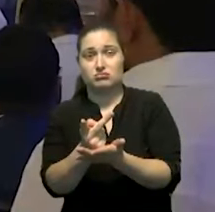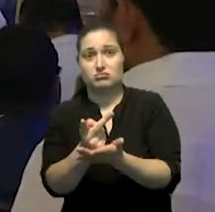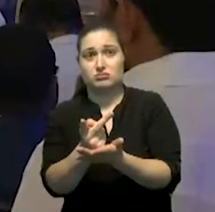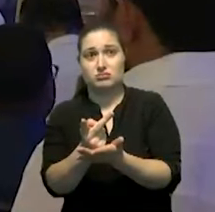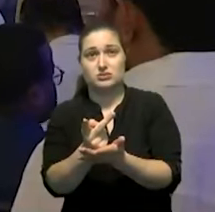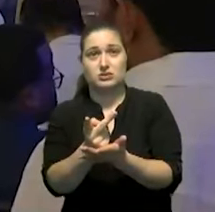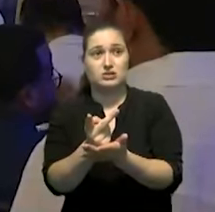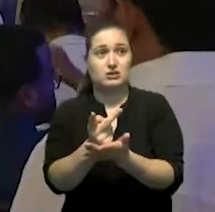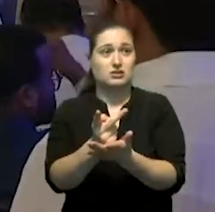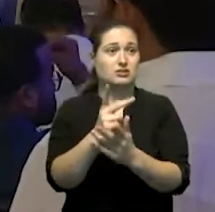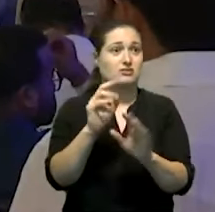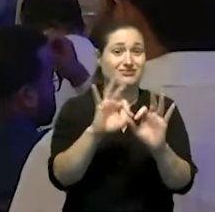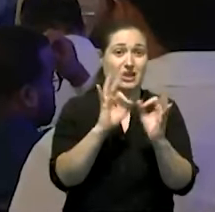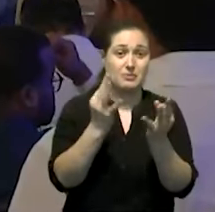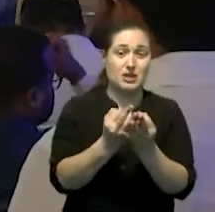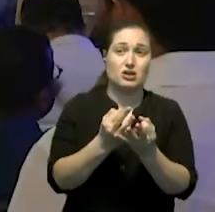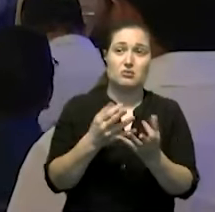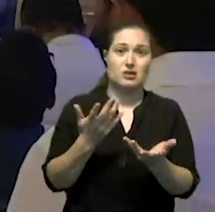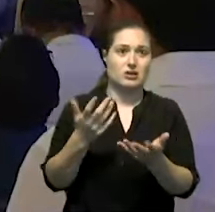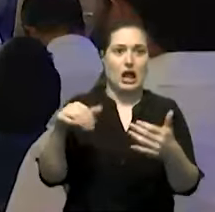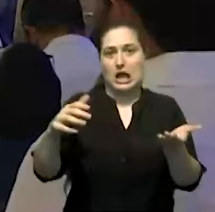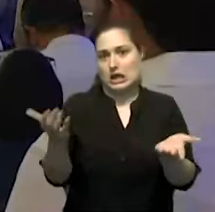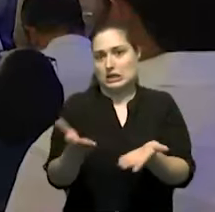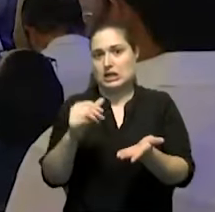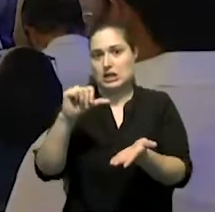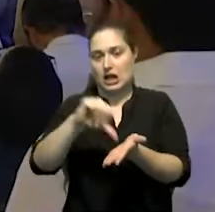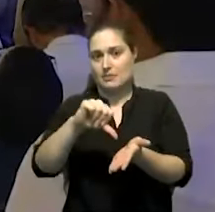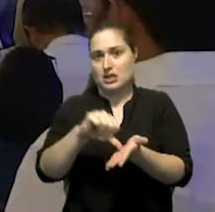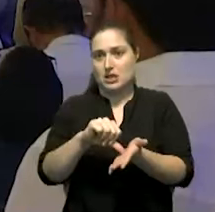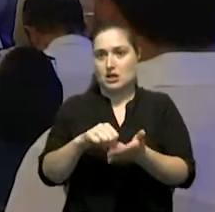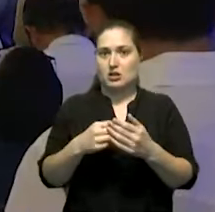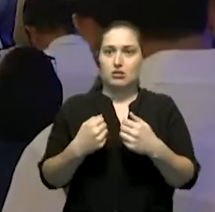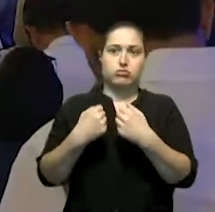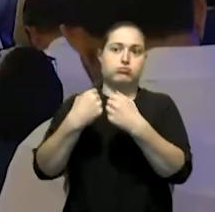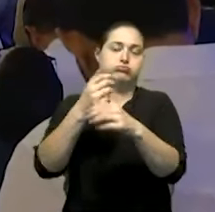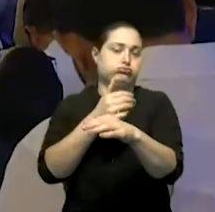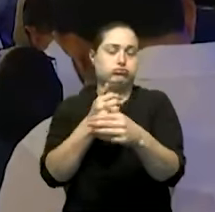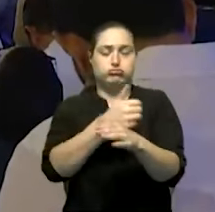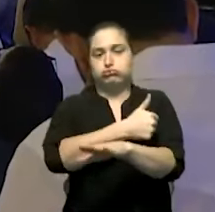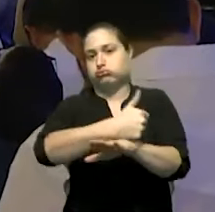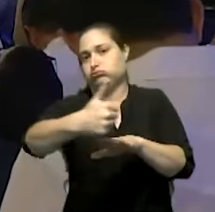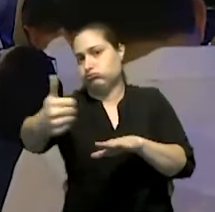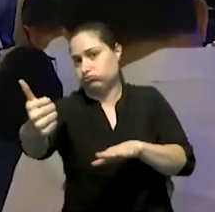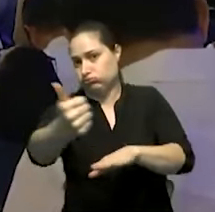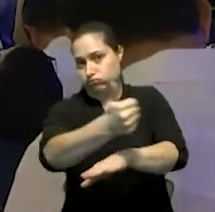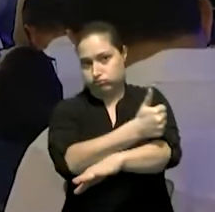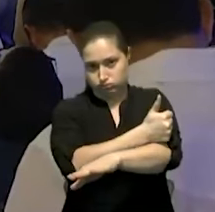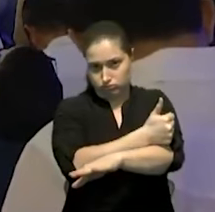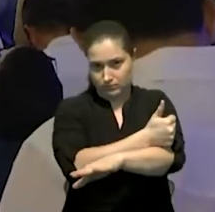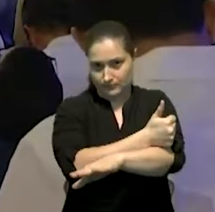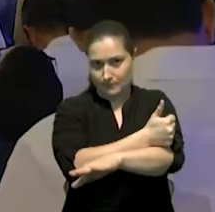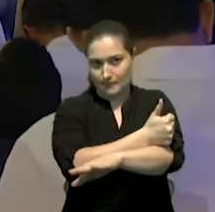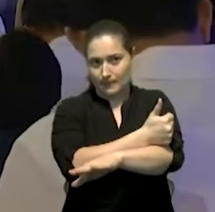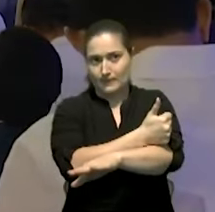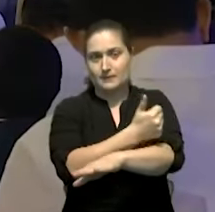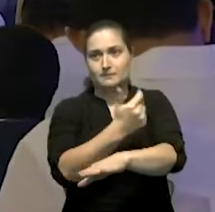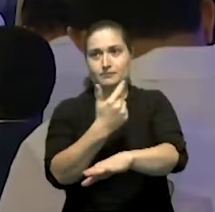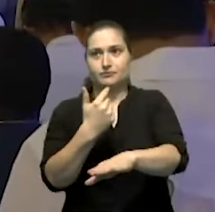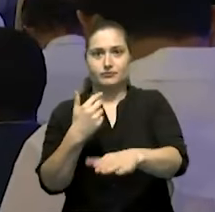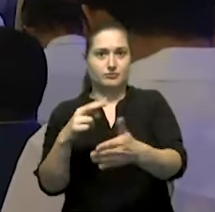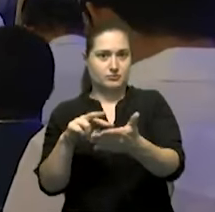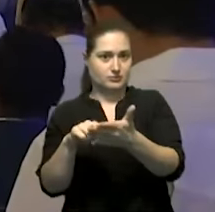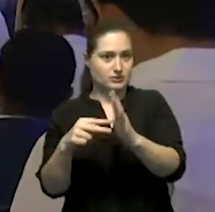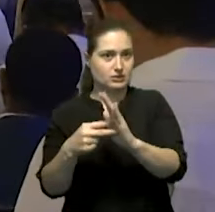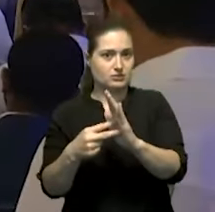ir de un lugar a otro por ejemplo aquí en la capital yo le estoy dando eh Le estoy devolviendo esa